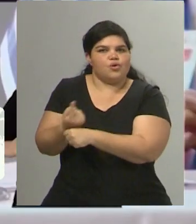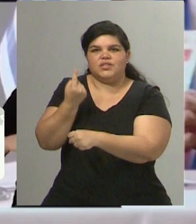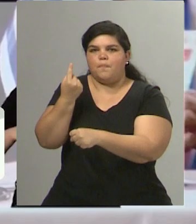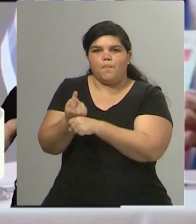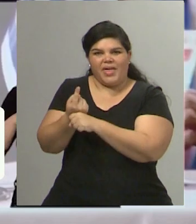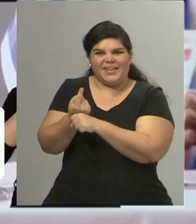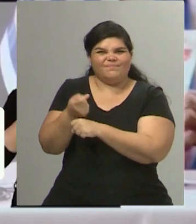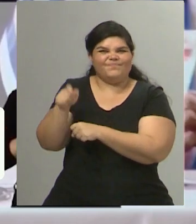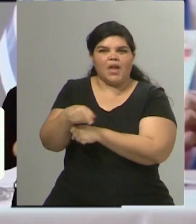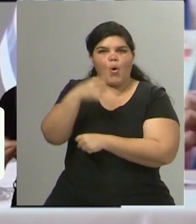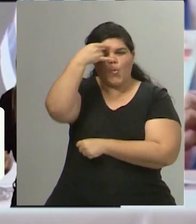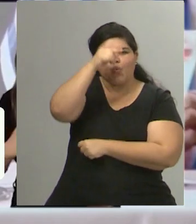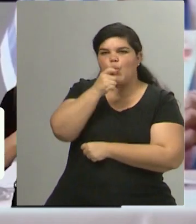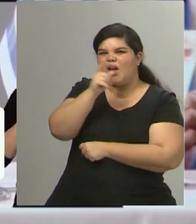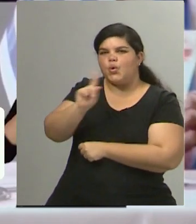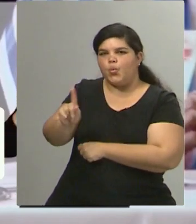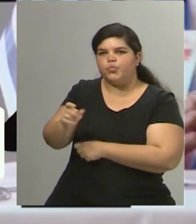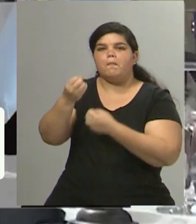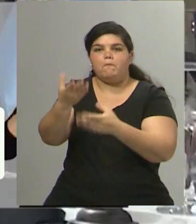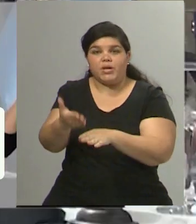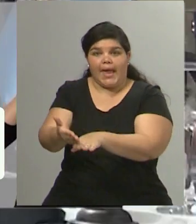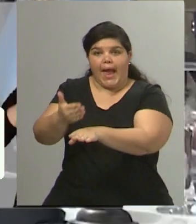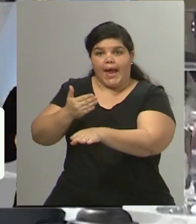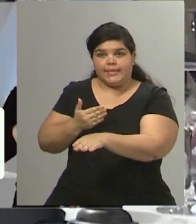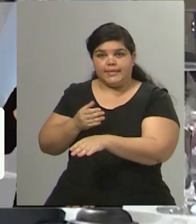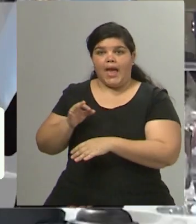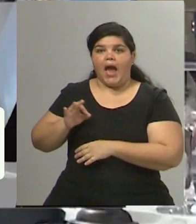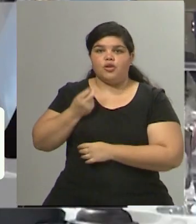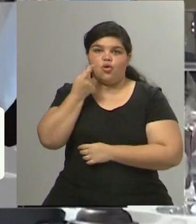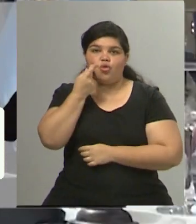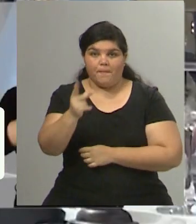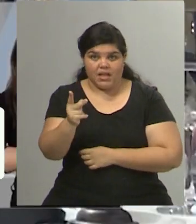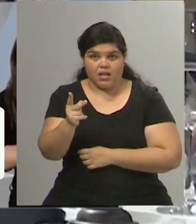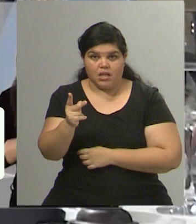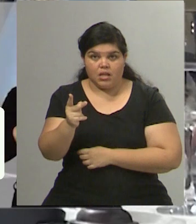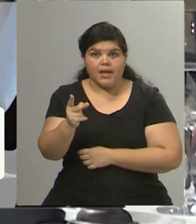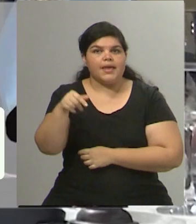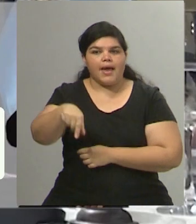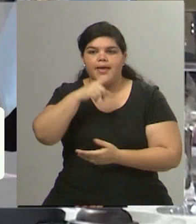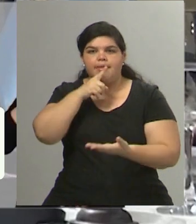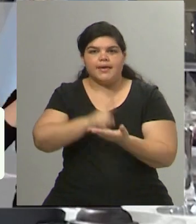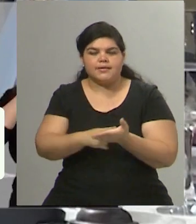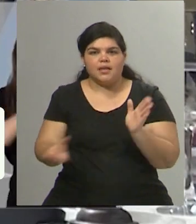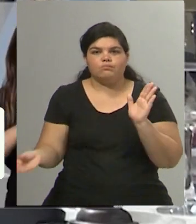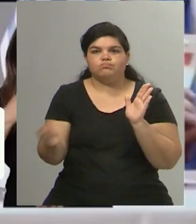una decisión que se tomó en el año 2000, que fue la decisión